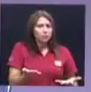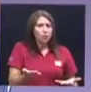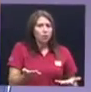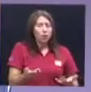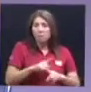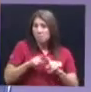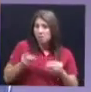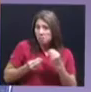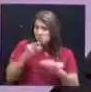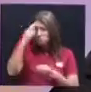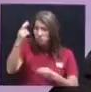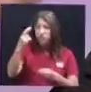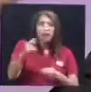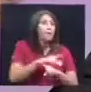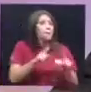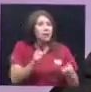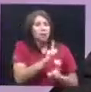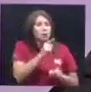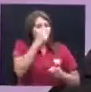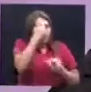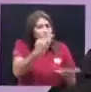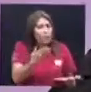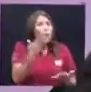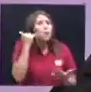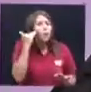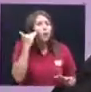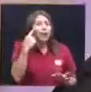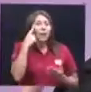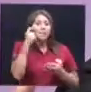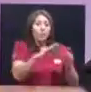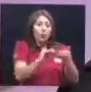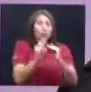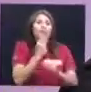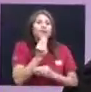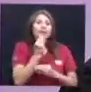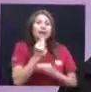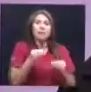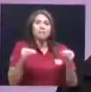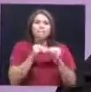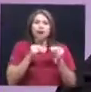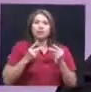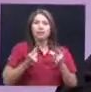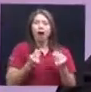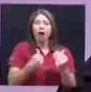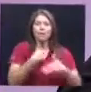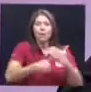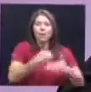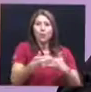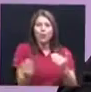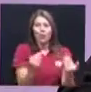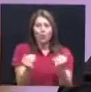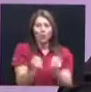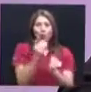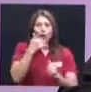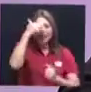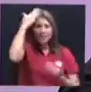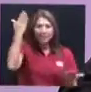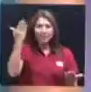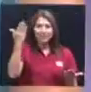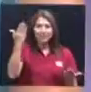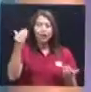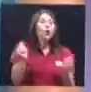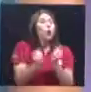compromiso pero no Claro porque los israelíes avanzaron más rápido que los que los árabes con un